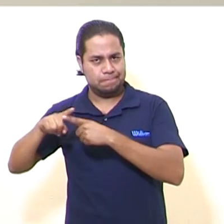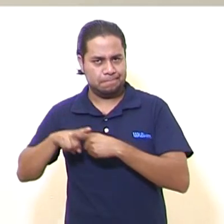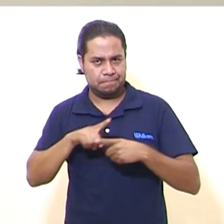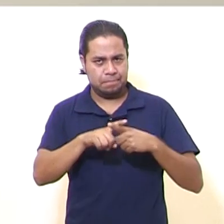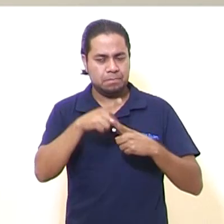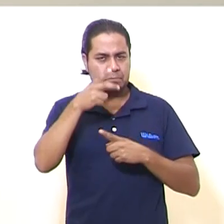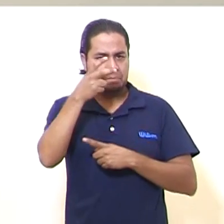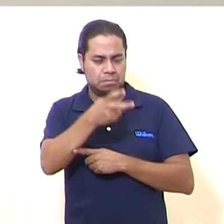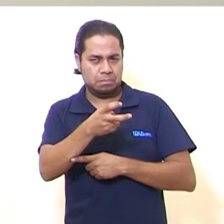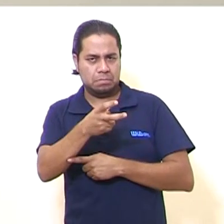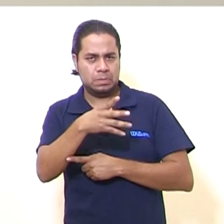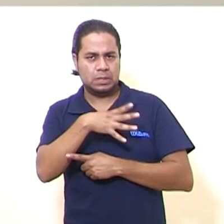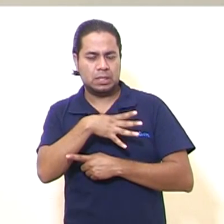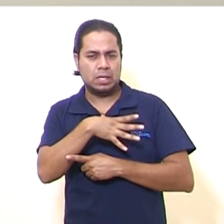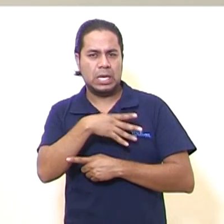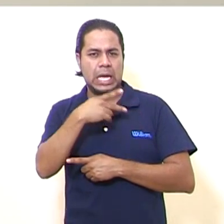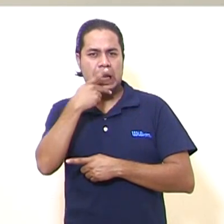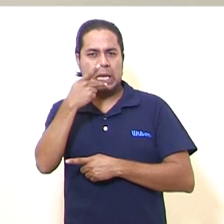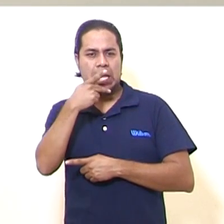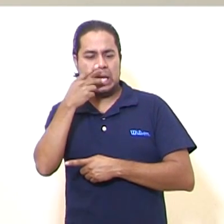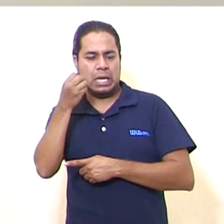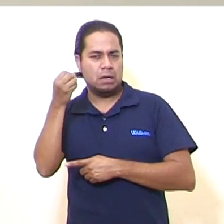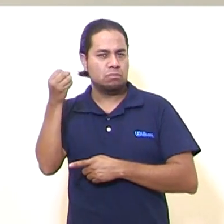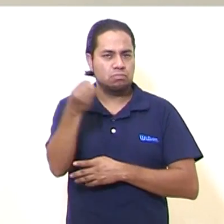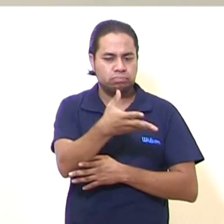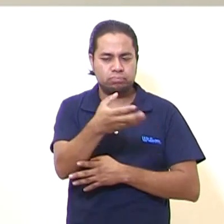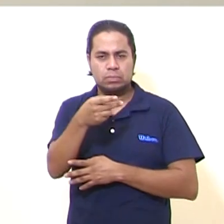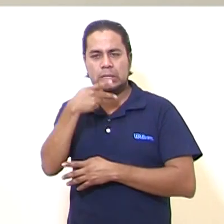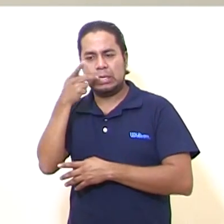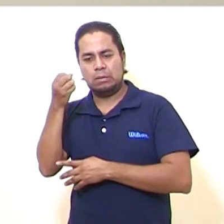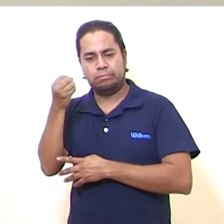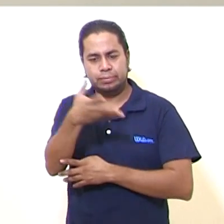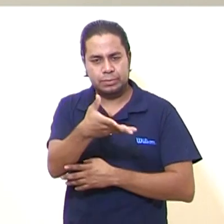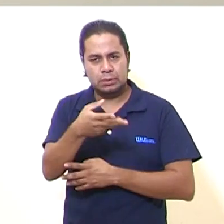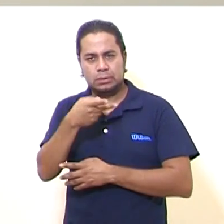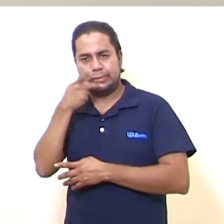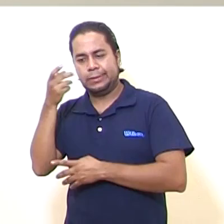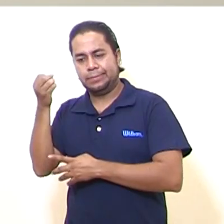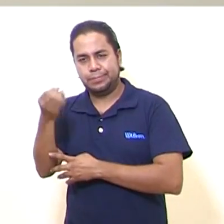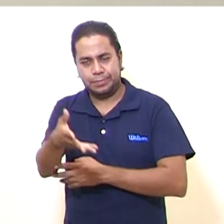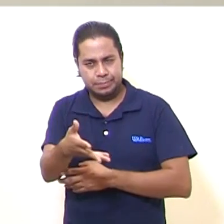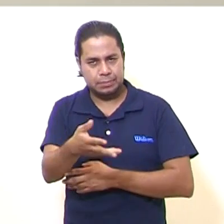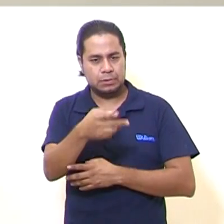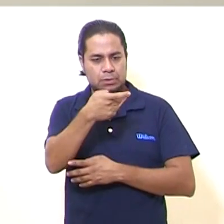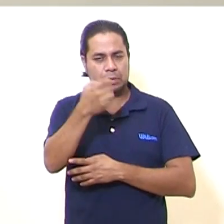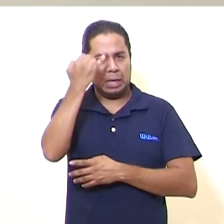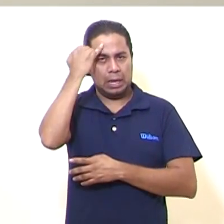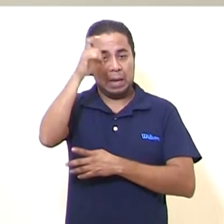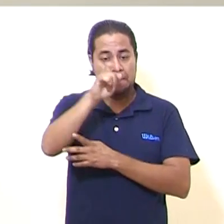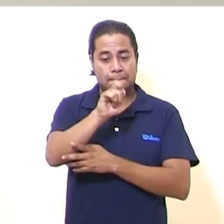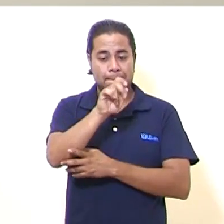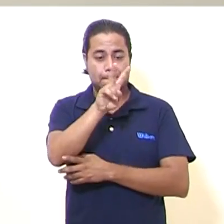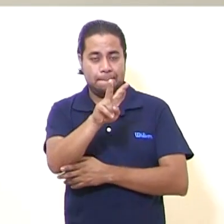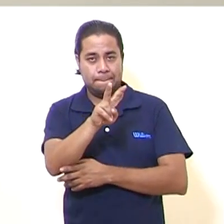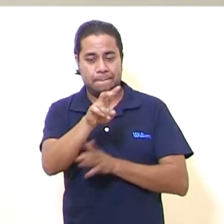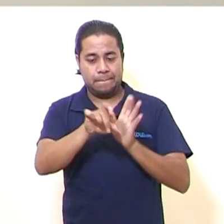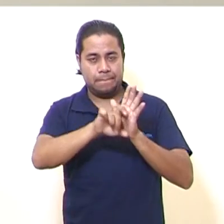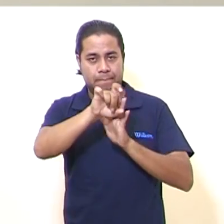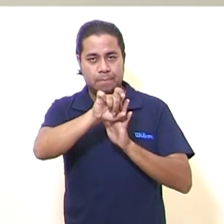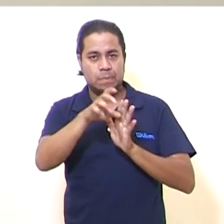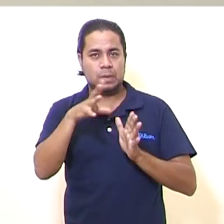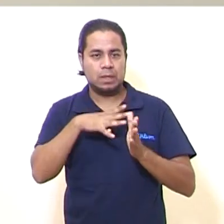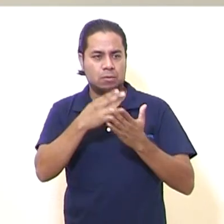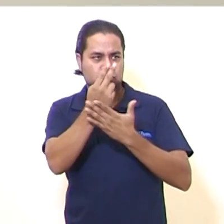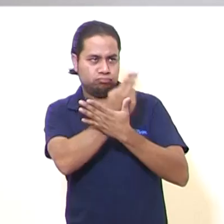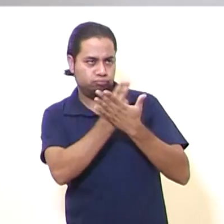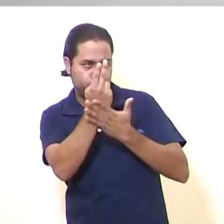les dieron un sonido a cada uno de ellos. De los 22 que ellos realizaron, hicieron la